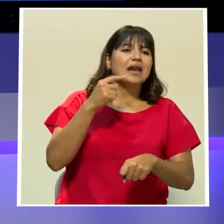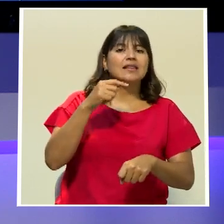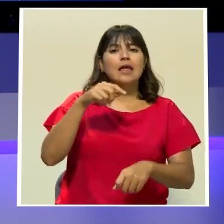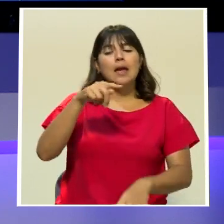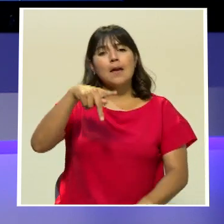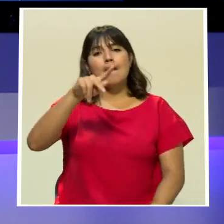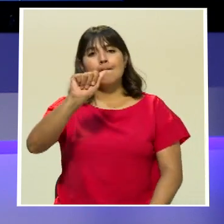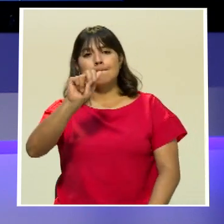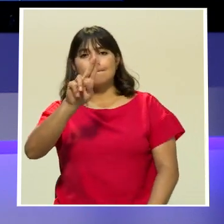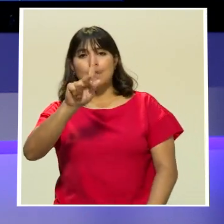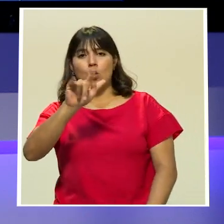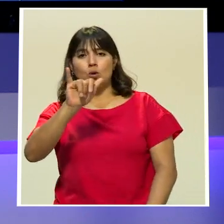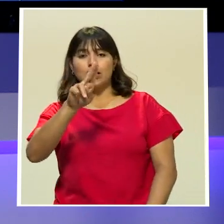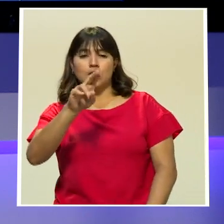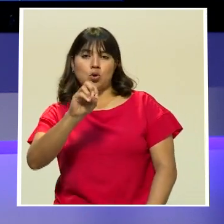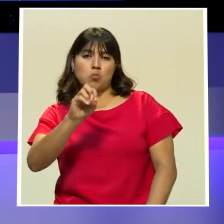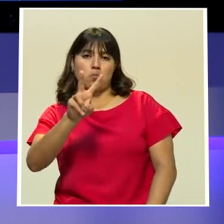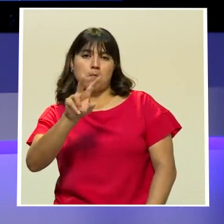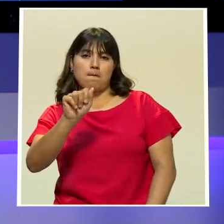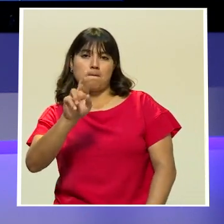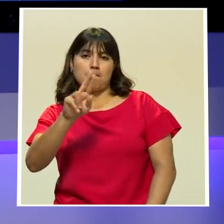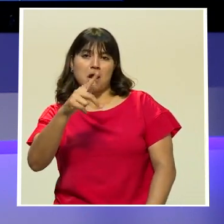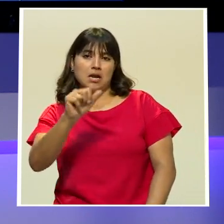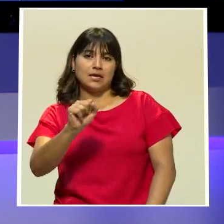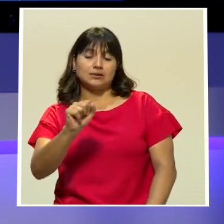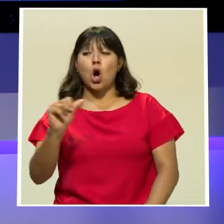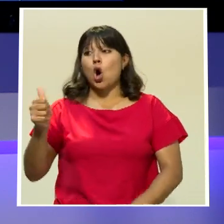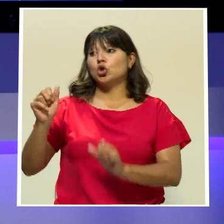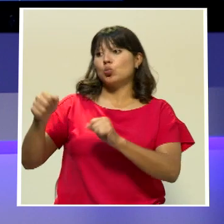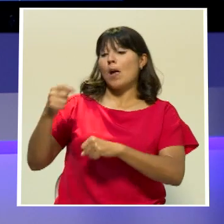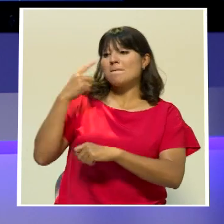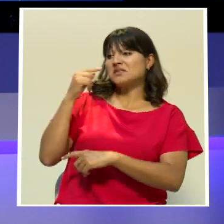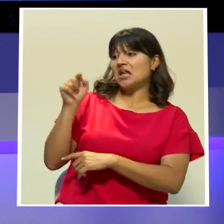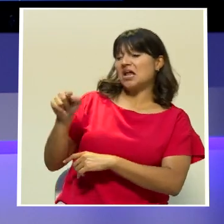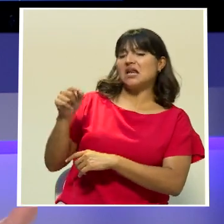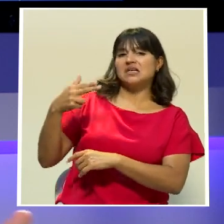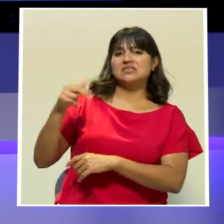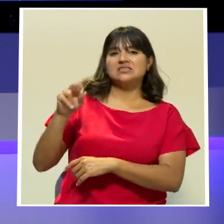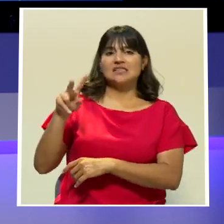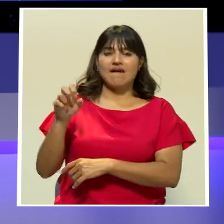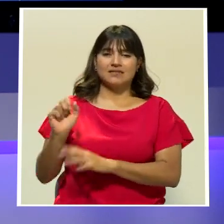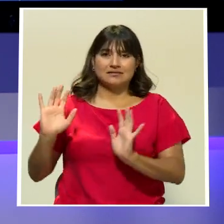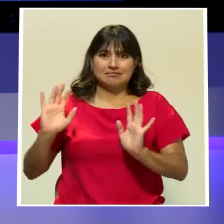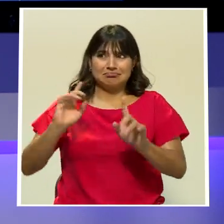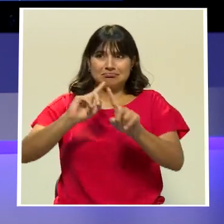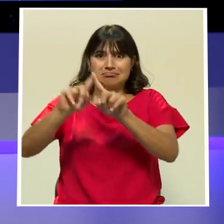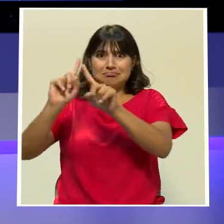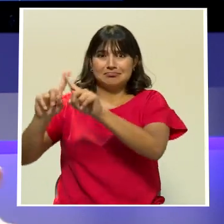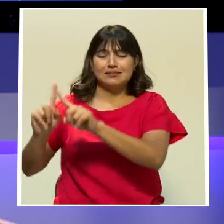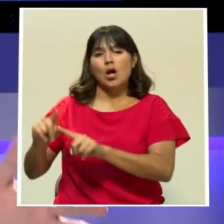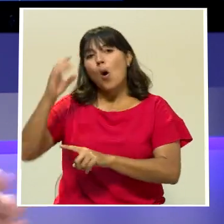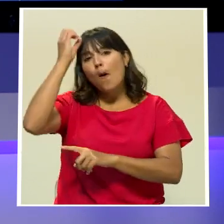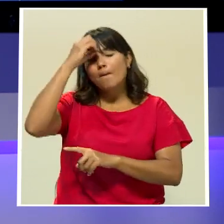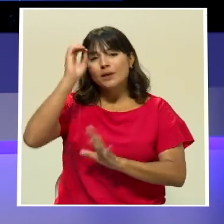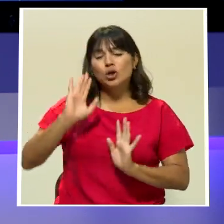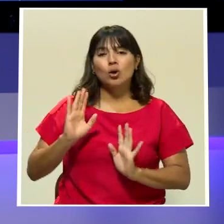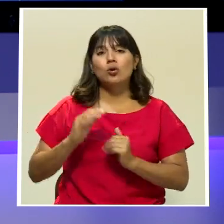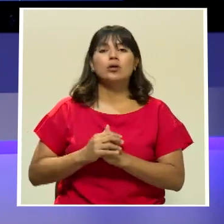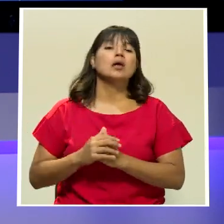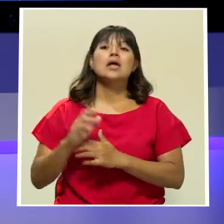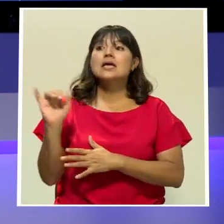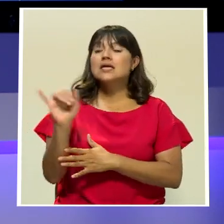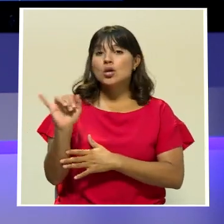diciendo lo que son los hechos y hay que atender a los hechos. Incluso personas dentro de la misma escuela de